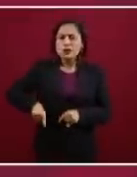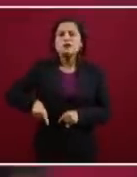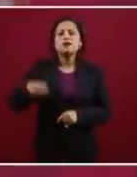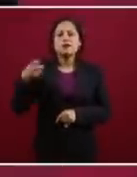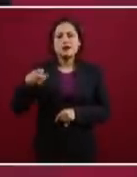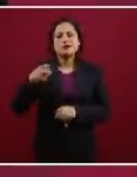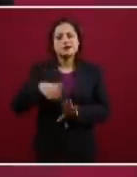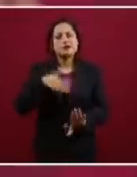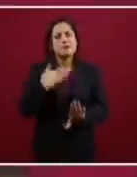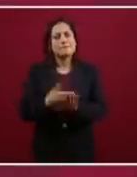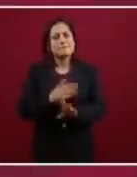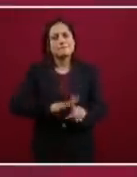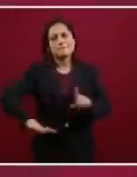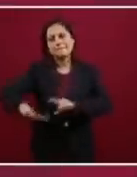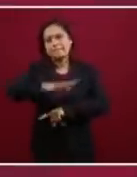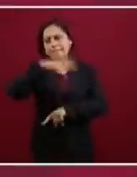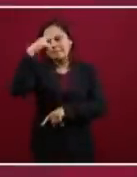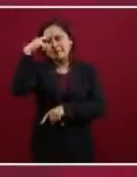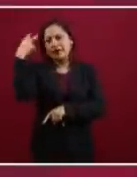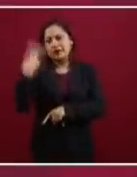de tiempo atrás